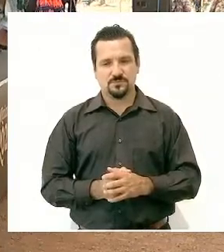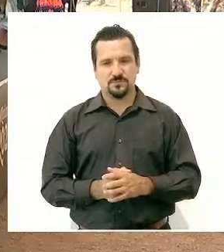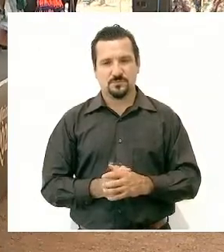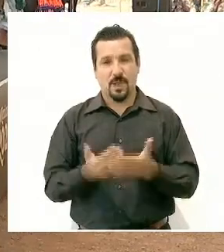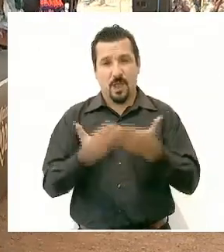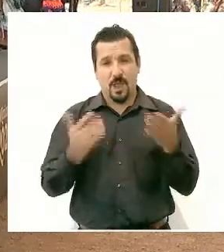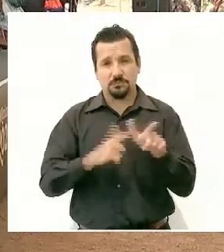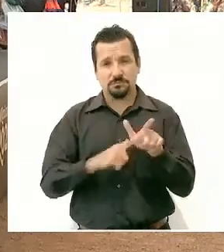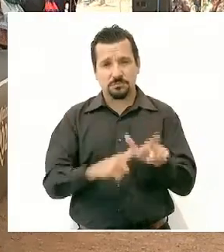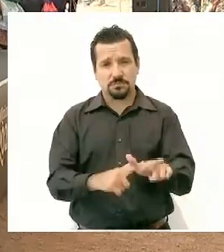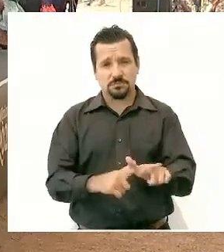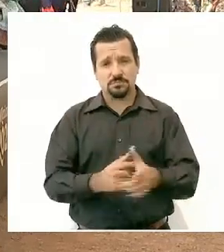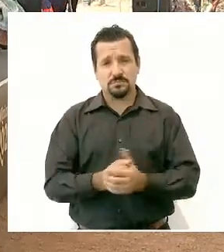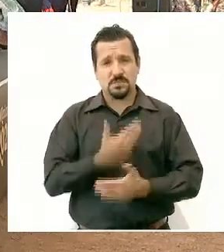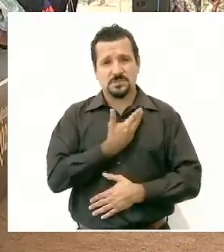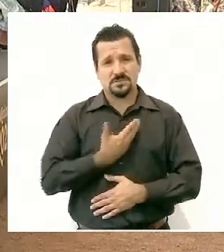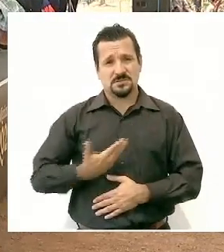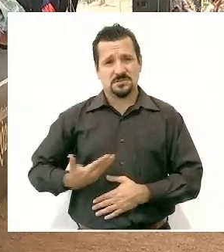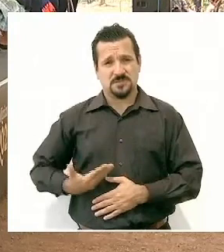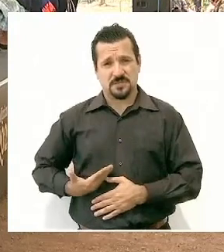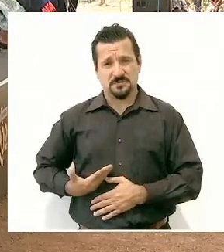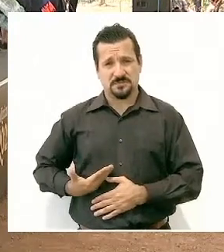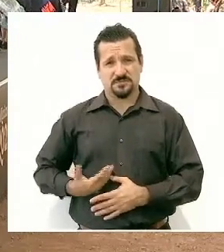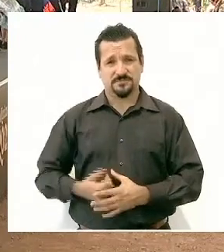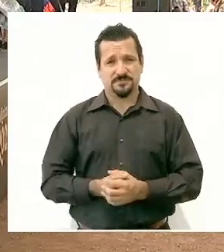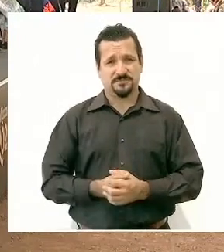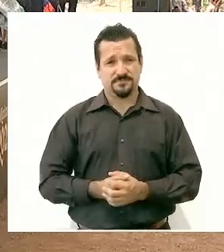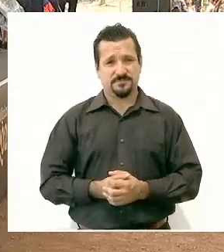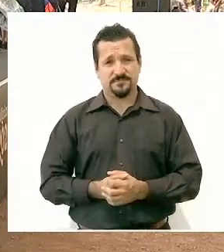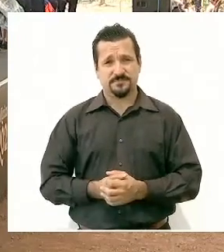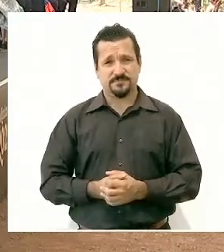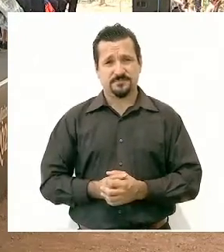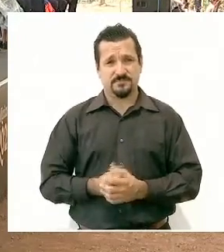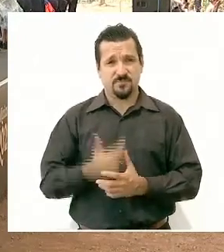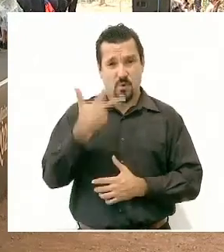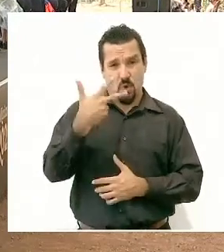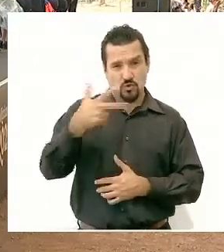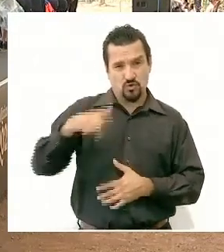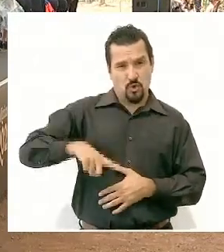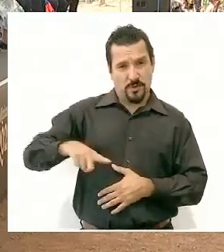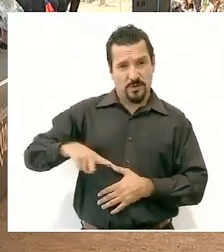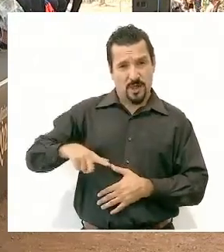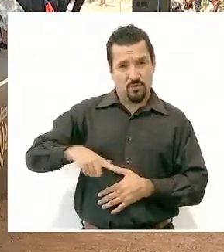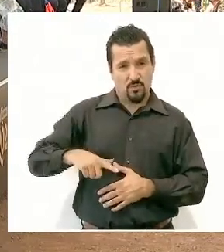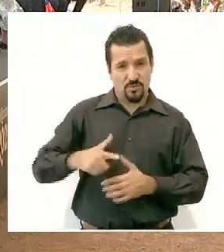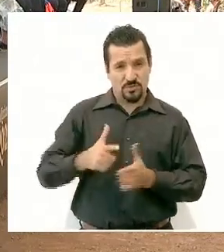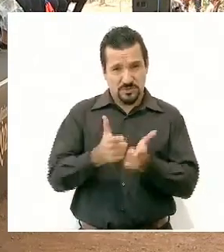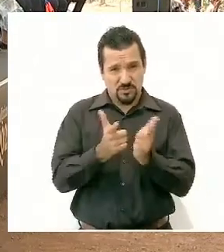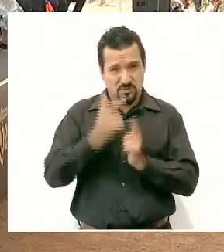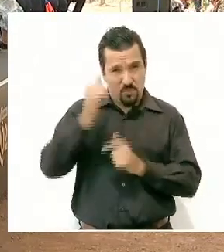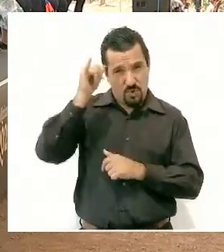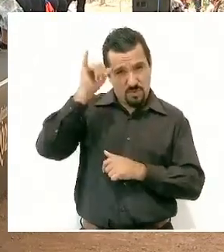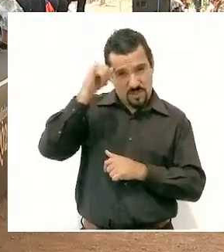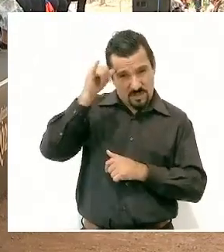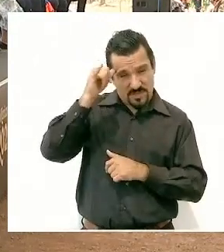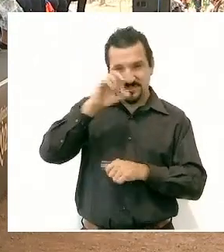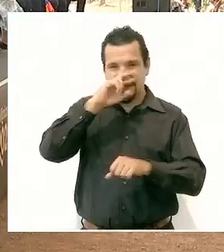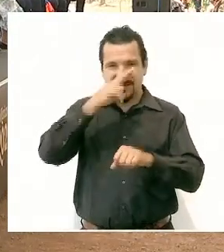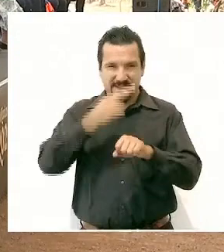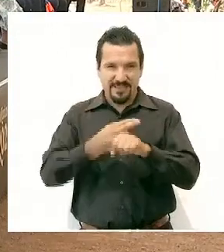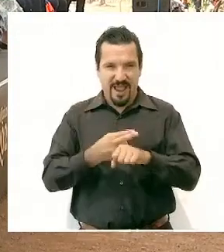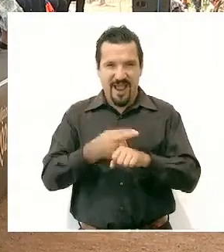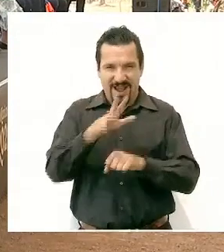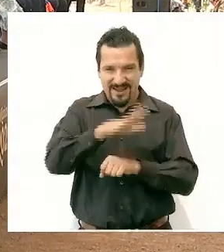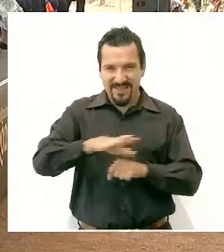A continuación, el presidente de la República, los 8 gobernadores yaquis, la secretaria de Medio Ambiente y